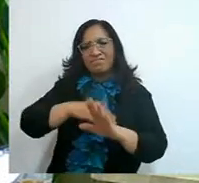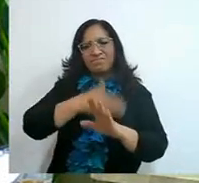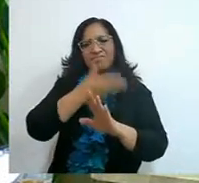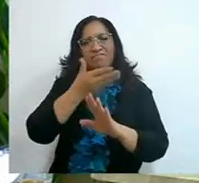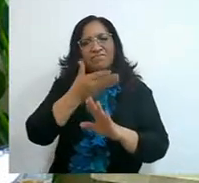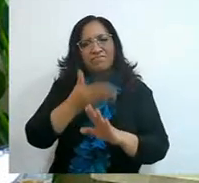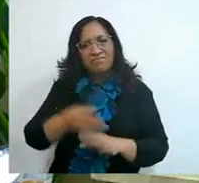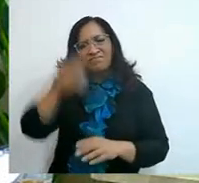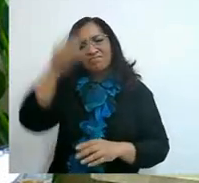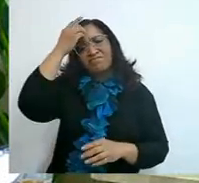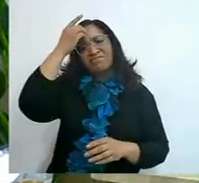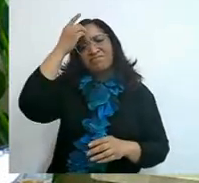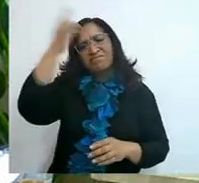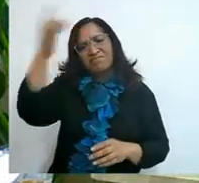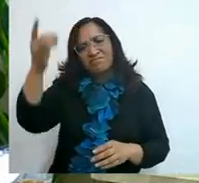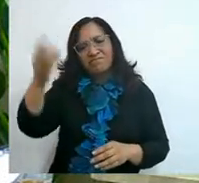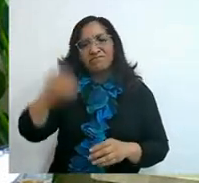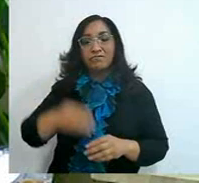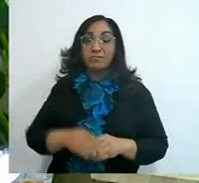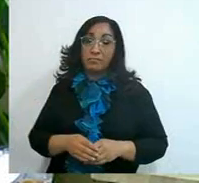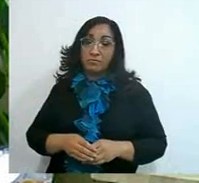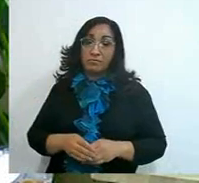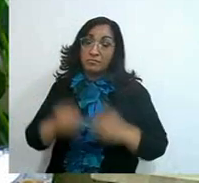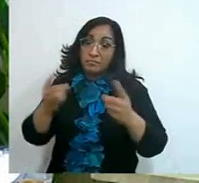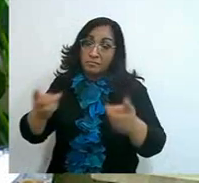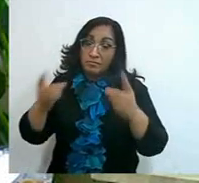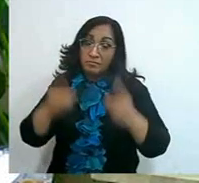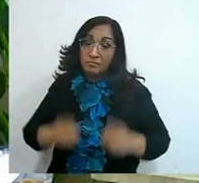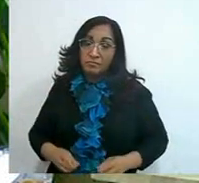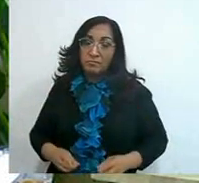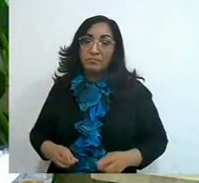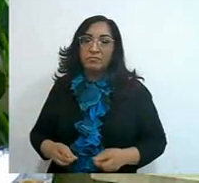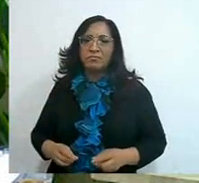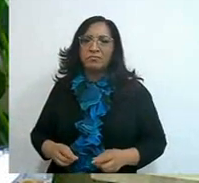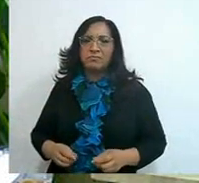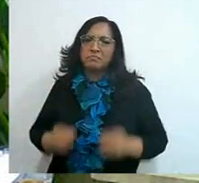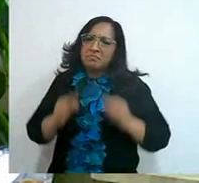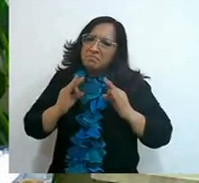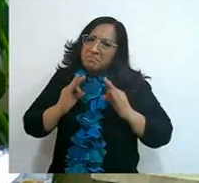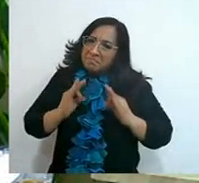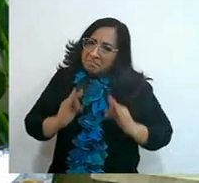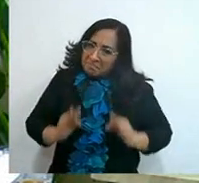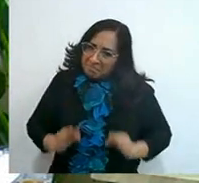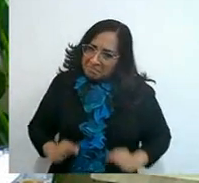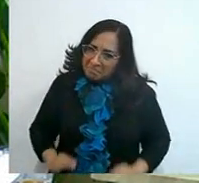Mientras uno le dé a la congregación un bienestar,